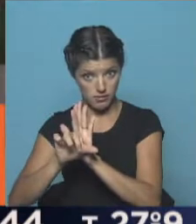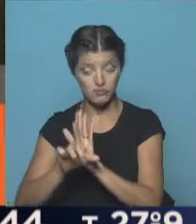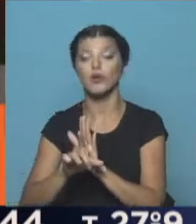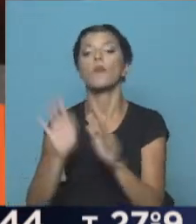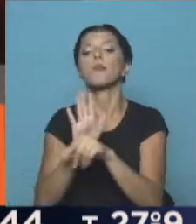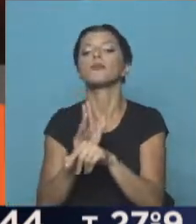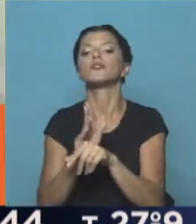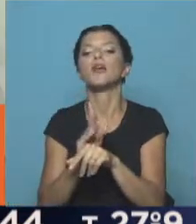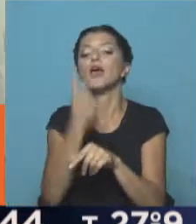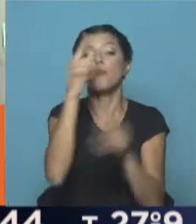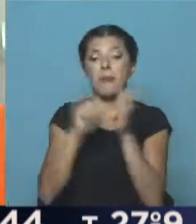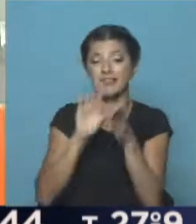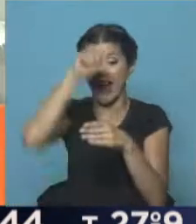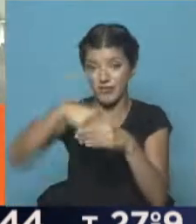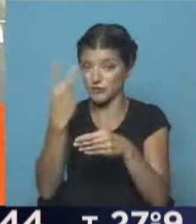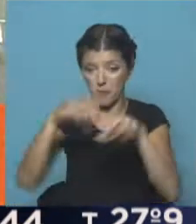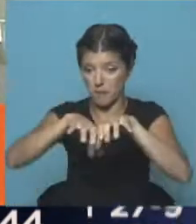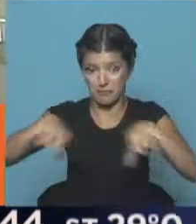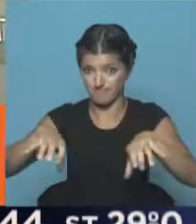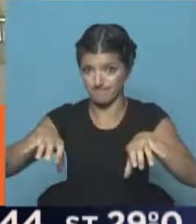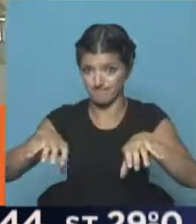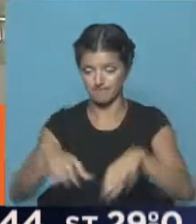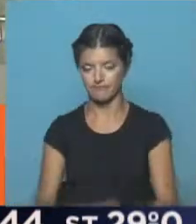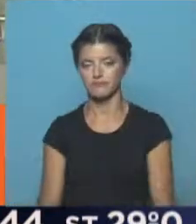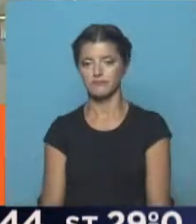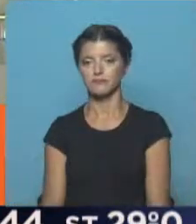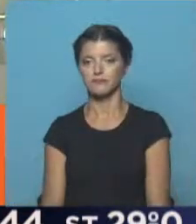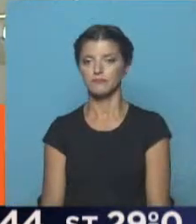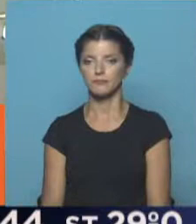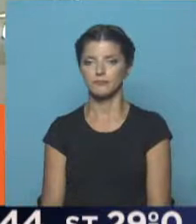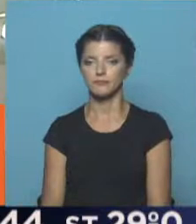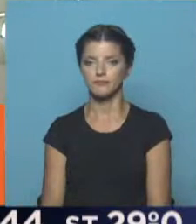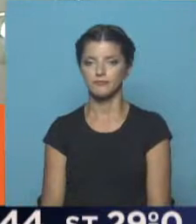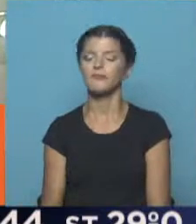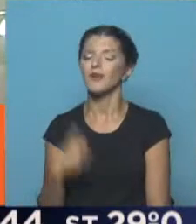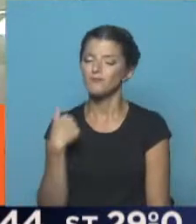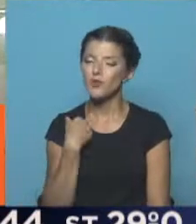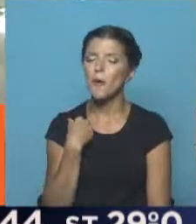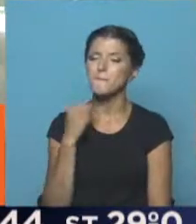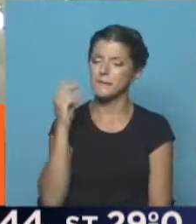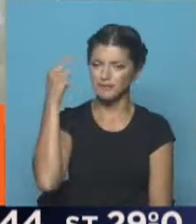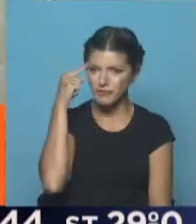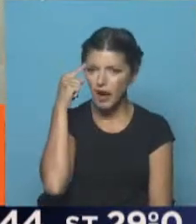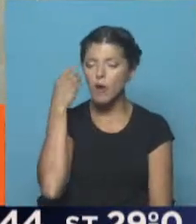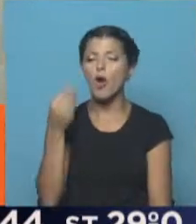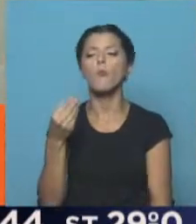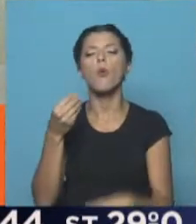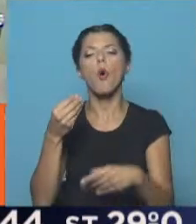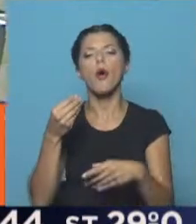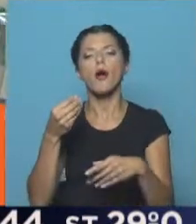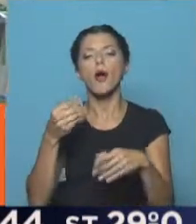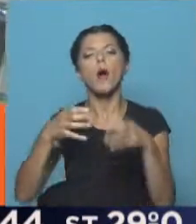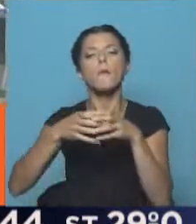ahora jose estaba mientras yo veía cómo se acomoda a la clase política y cómo se va digamos